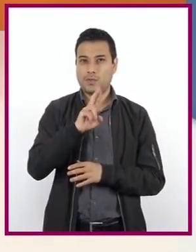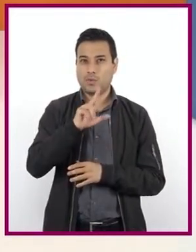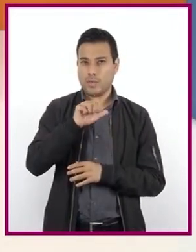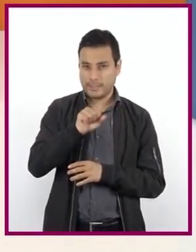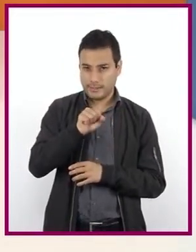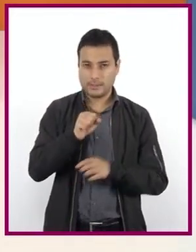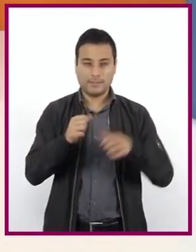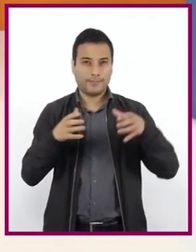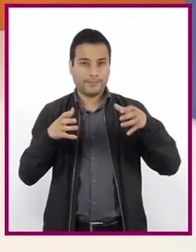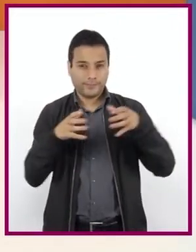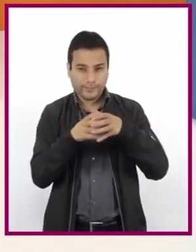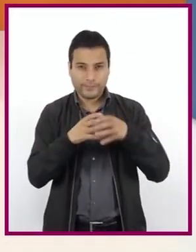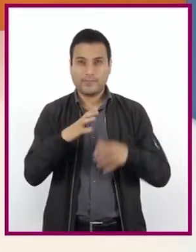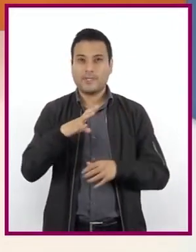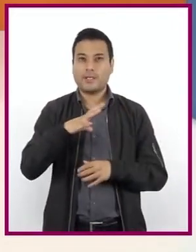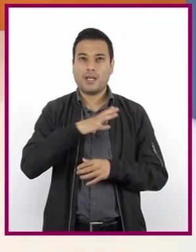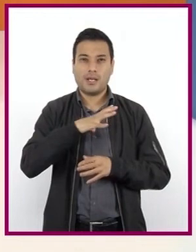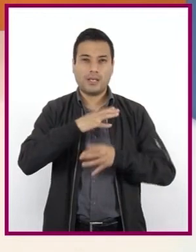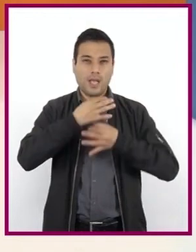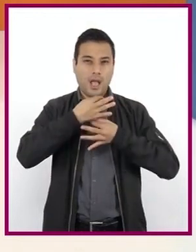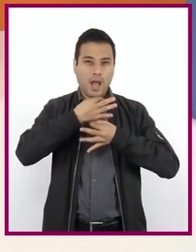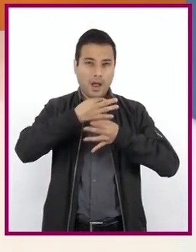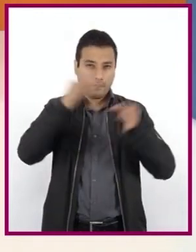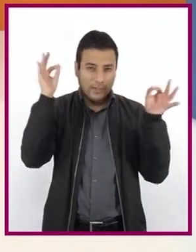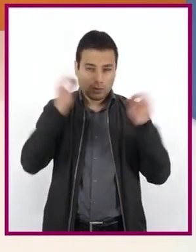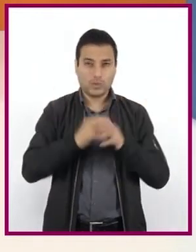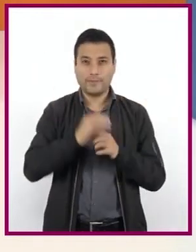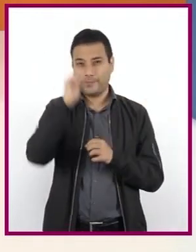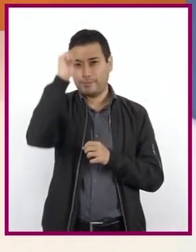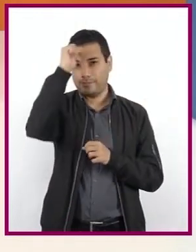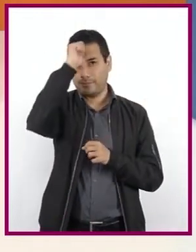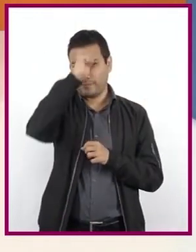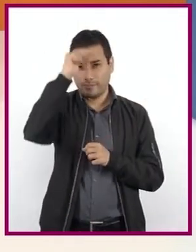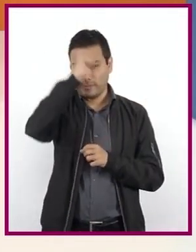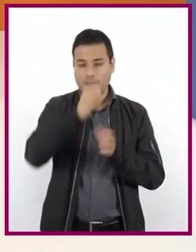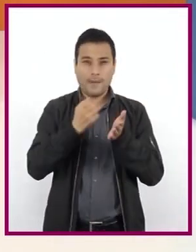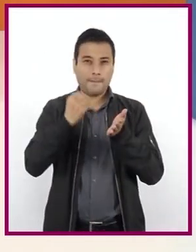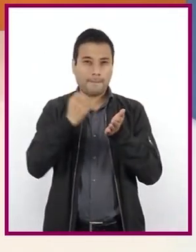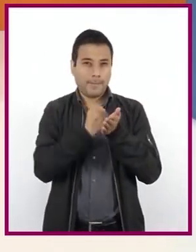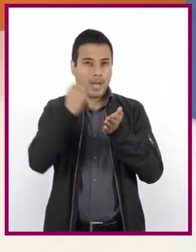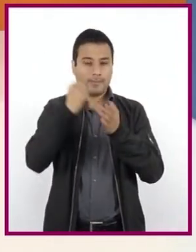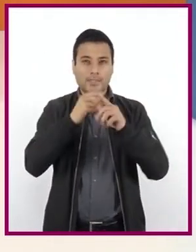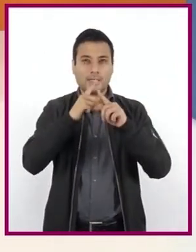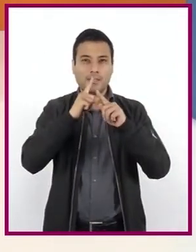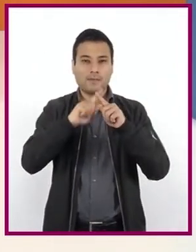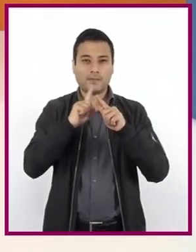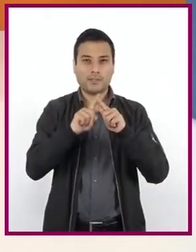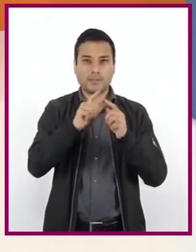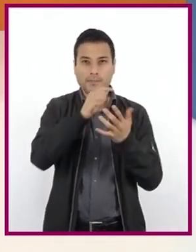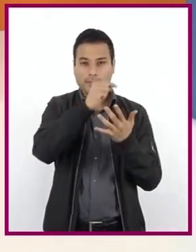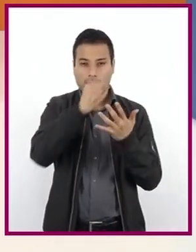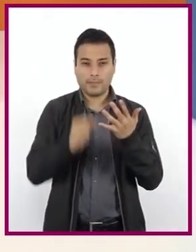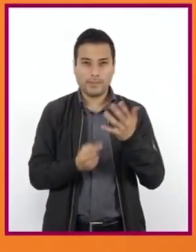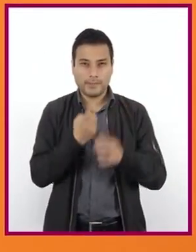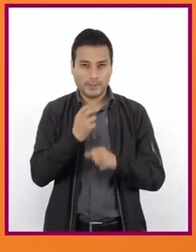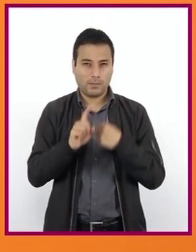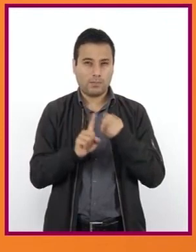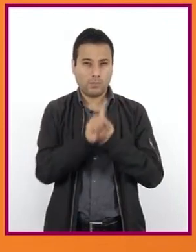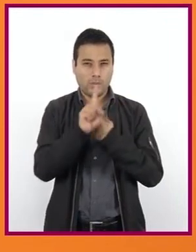acordados, decretos pastorales, edictos de la Inquisición que tratan de remediar este grave